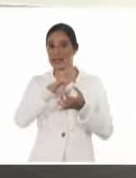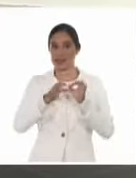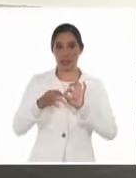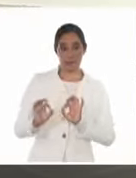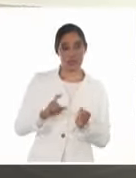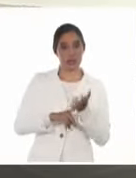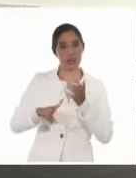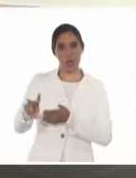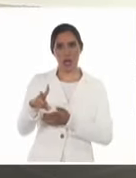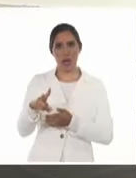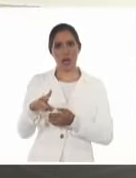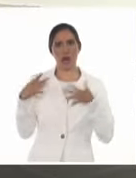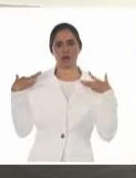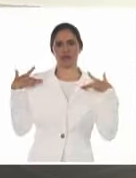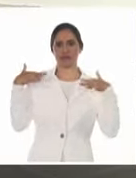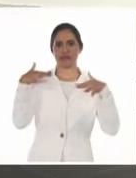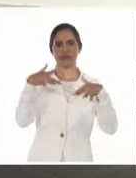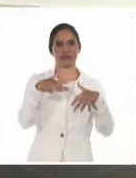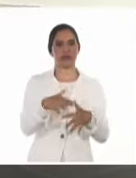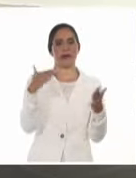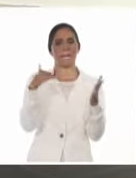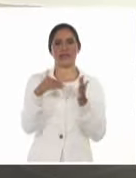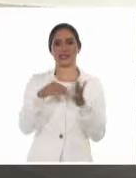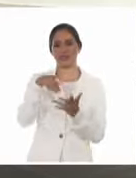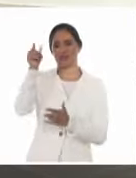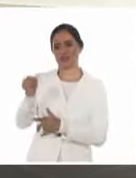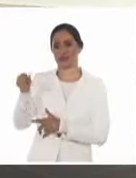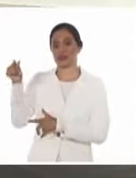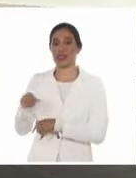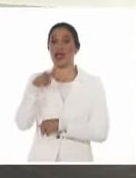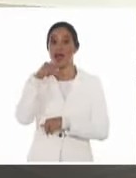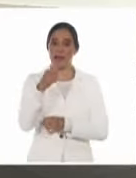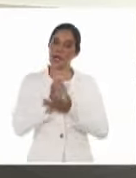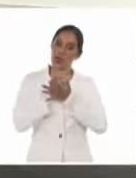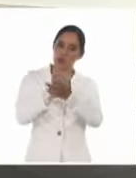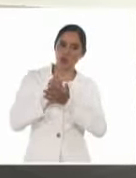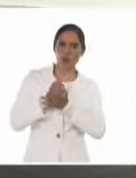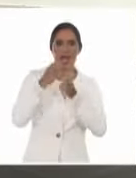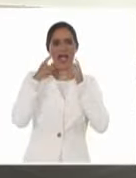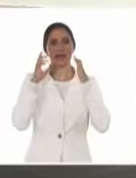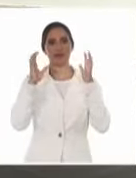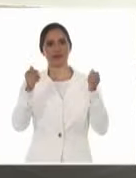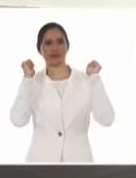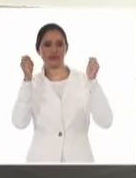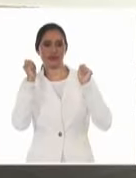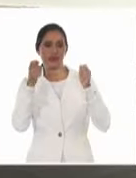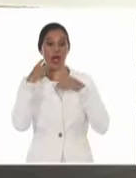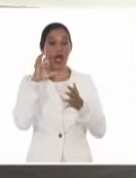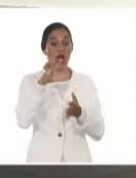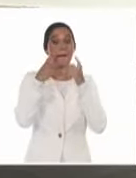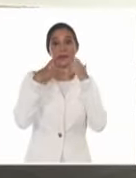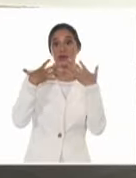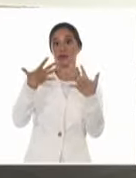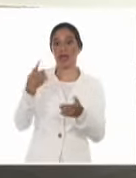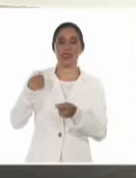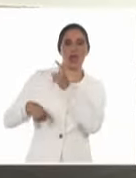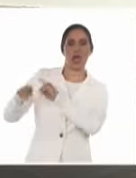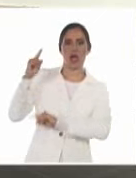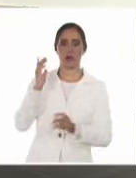de aficionados han dado cita en esa instalación deportiva para apoyar a los Cazadores que en la jornada de ayer lograron igualar la serie